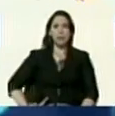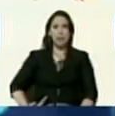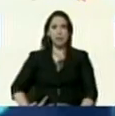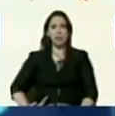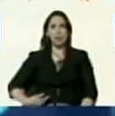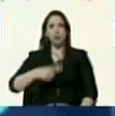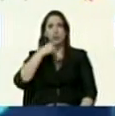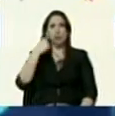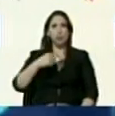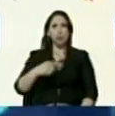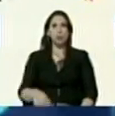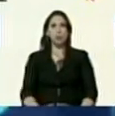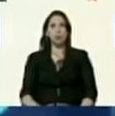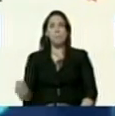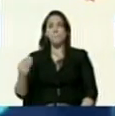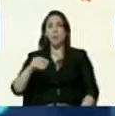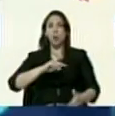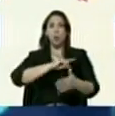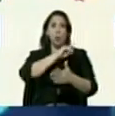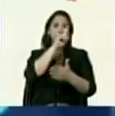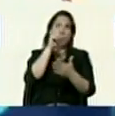más completas,